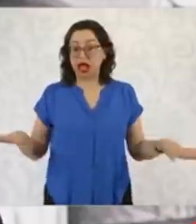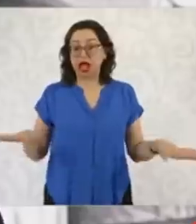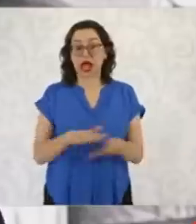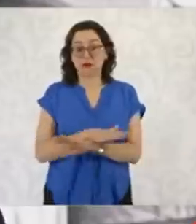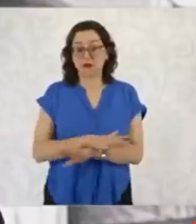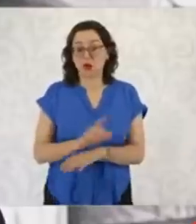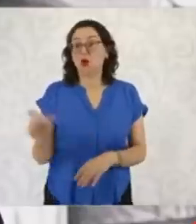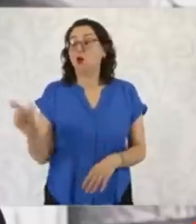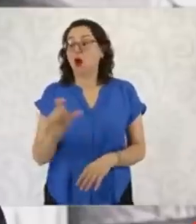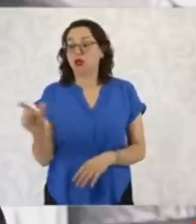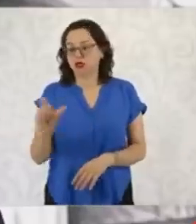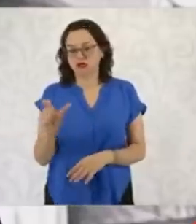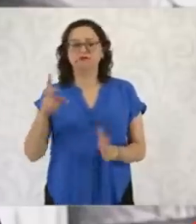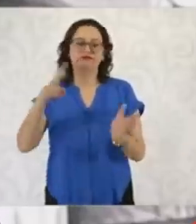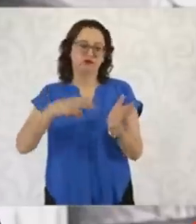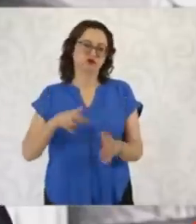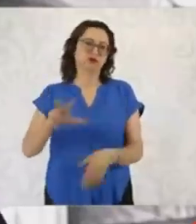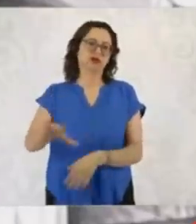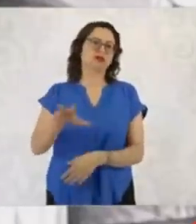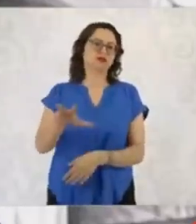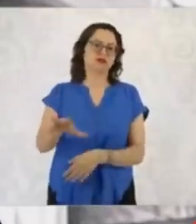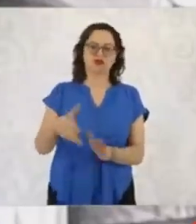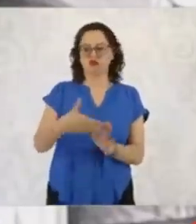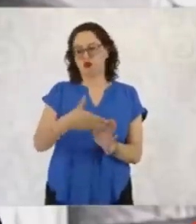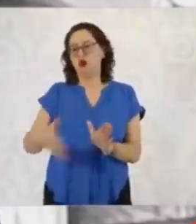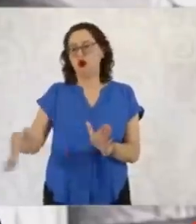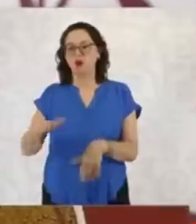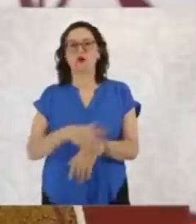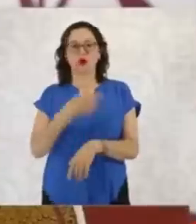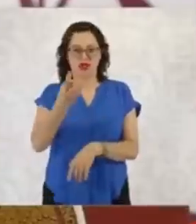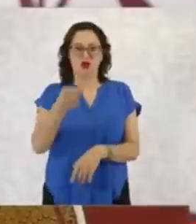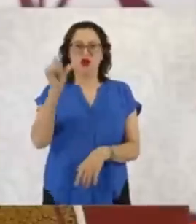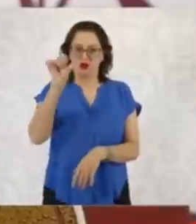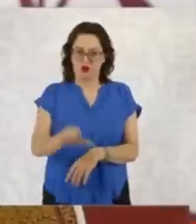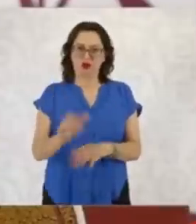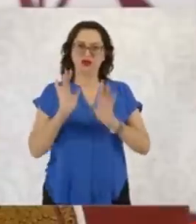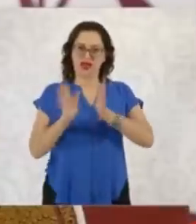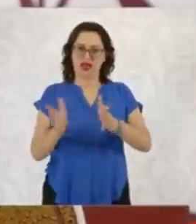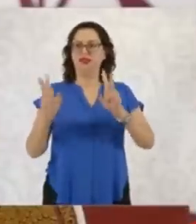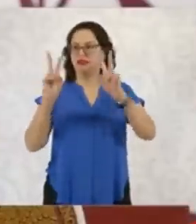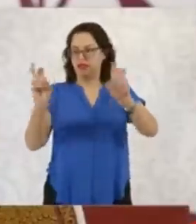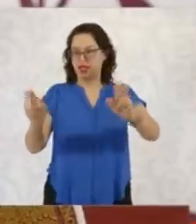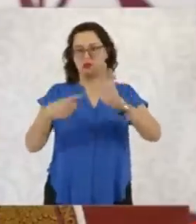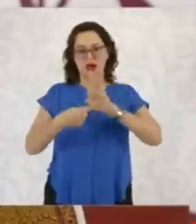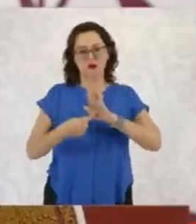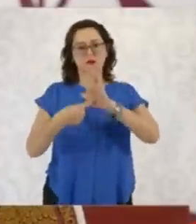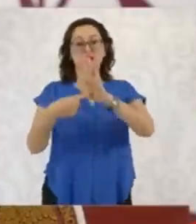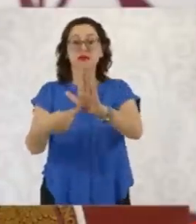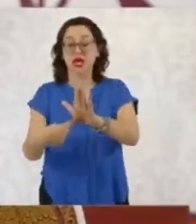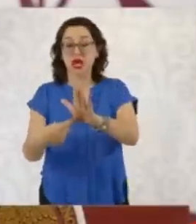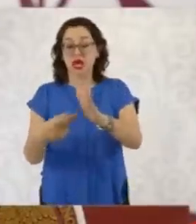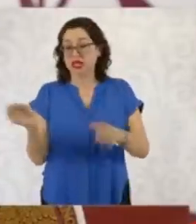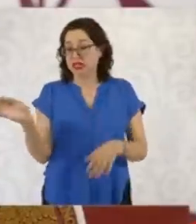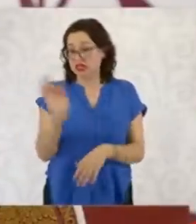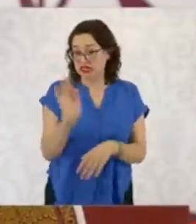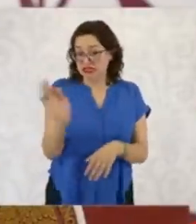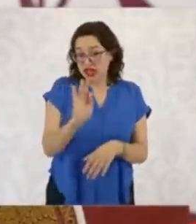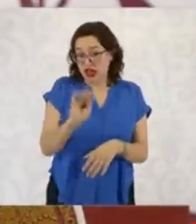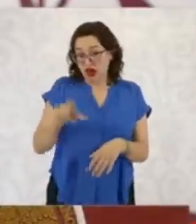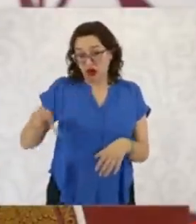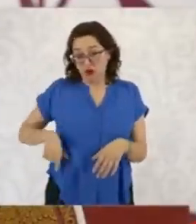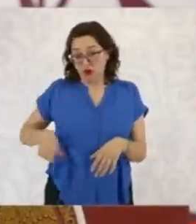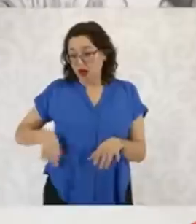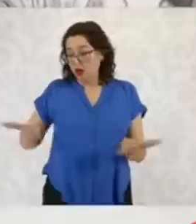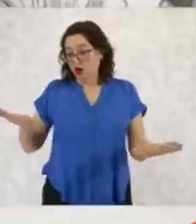2018, por eso es que estamos aquí hablando de este tema. De lo contrario, nunca se hubiera escarbado